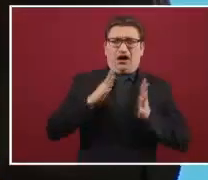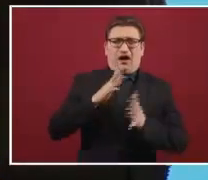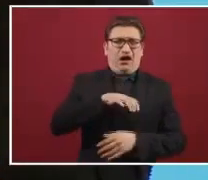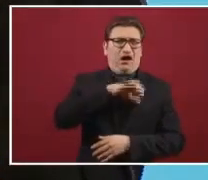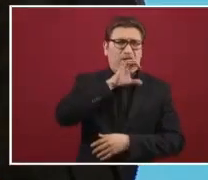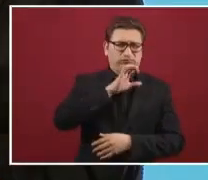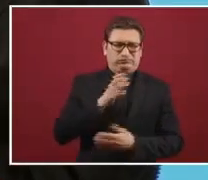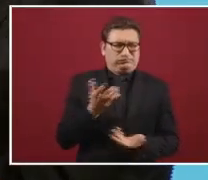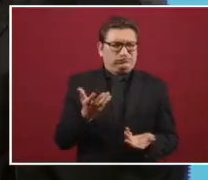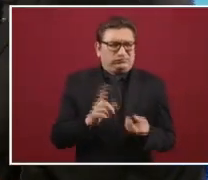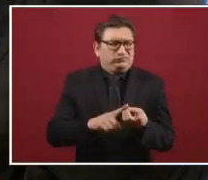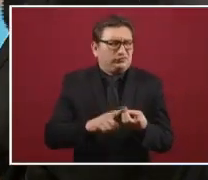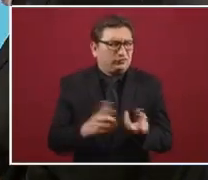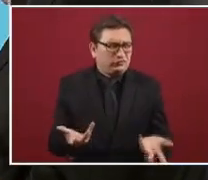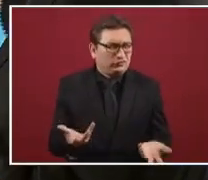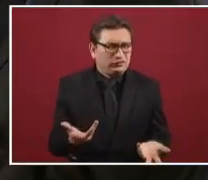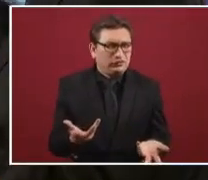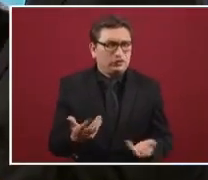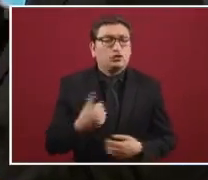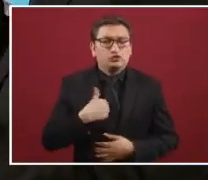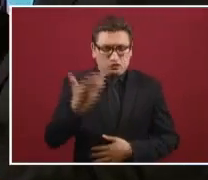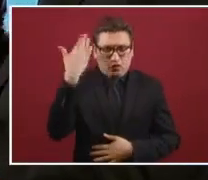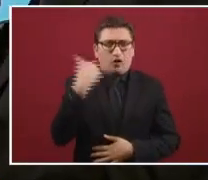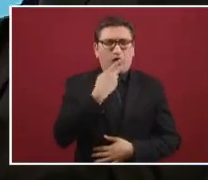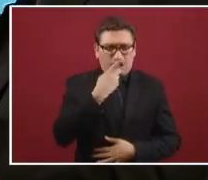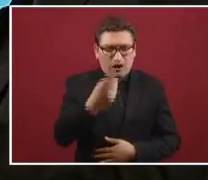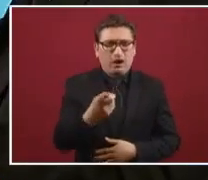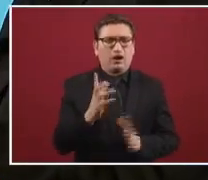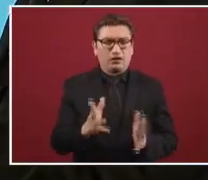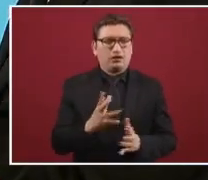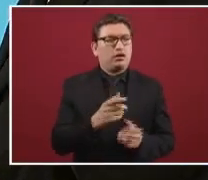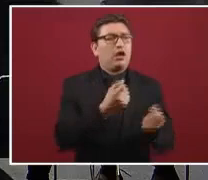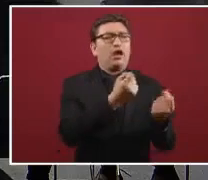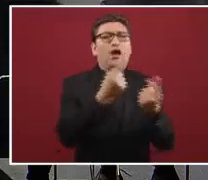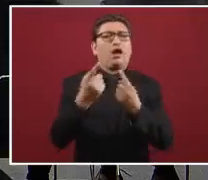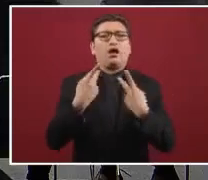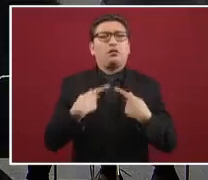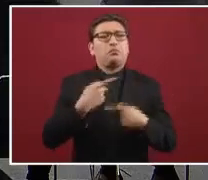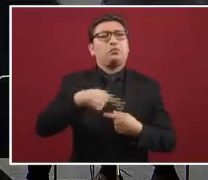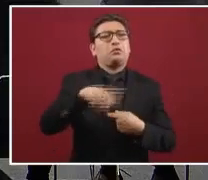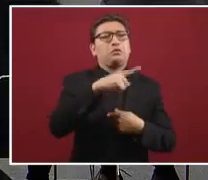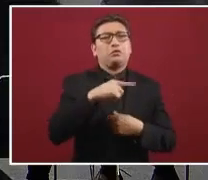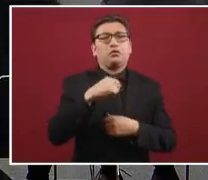¿Qué no dije que existían estos privilegios?